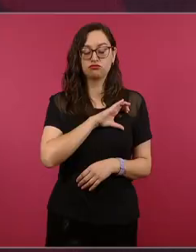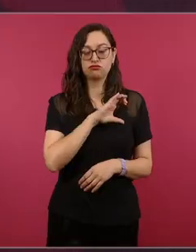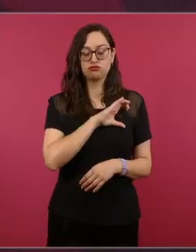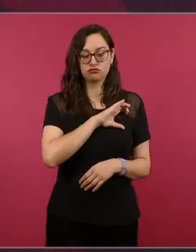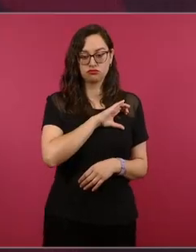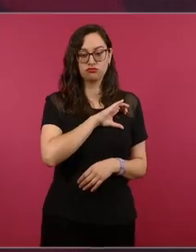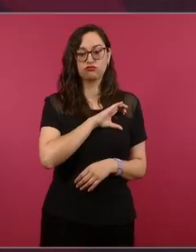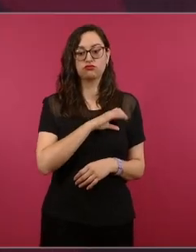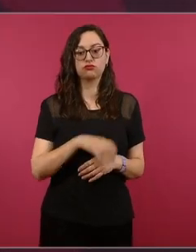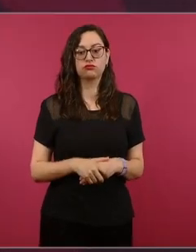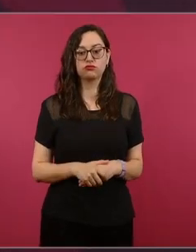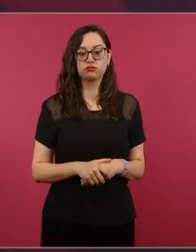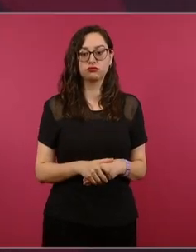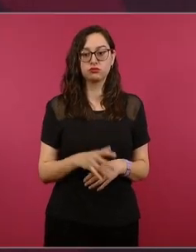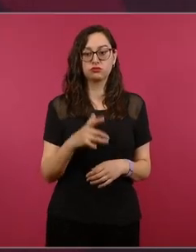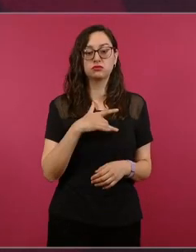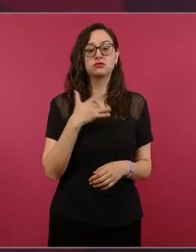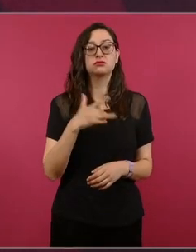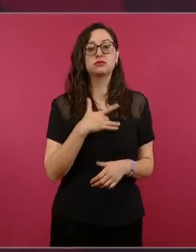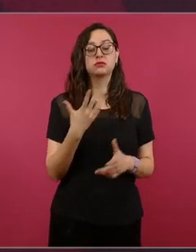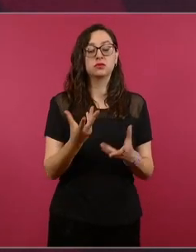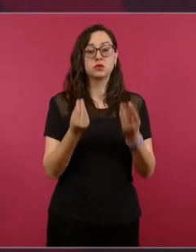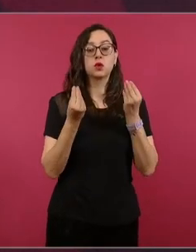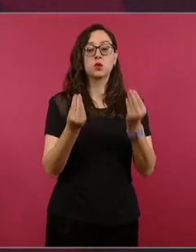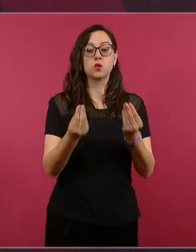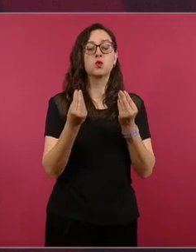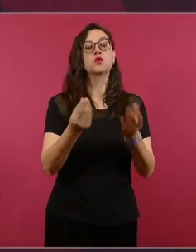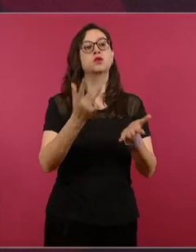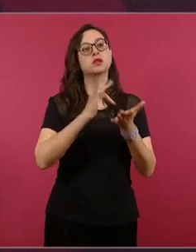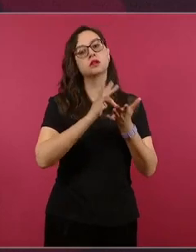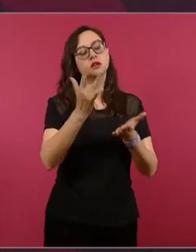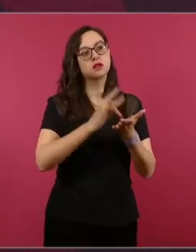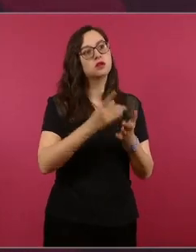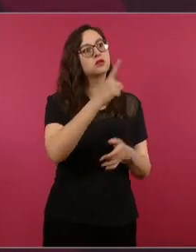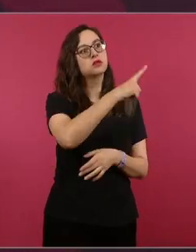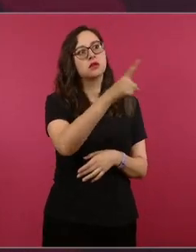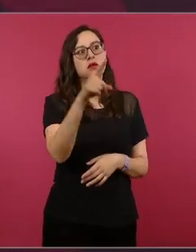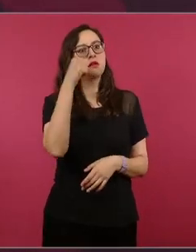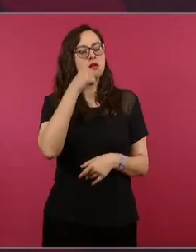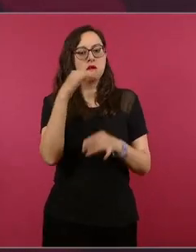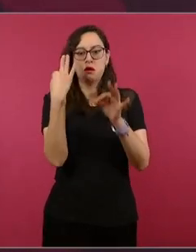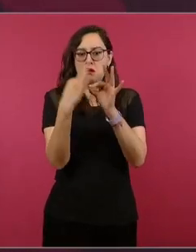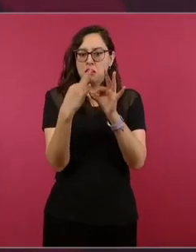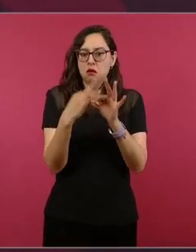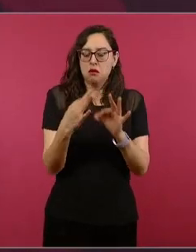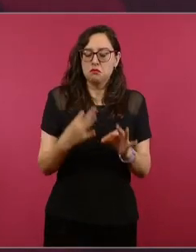que les agradecemos por todo el apoyo que envían a sus familiares.